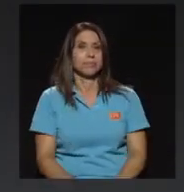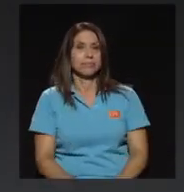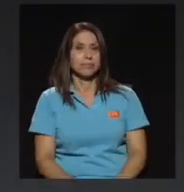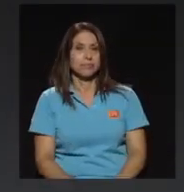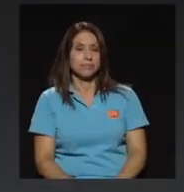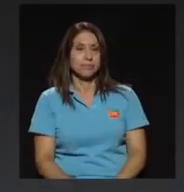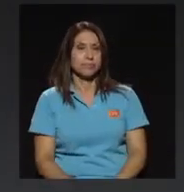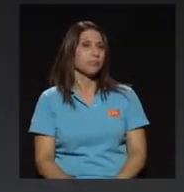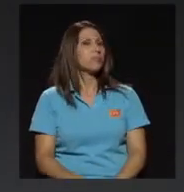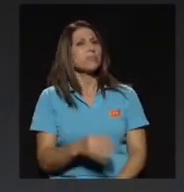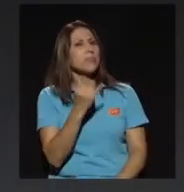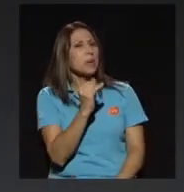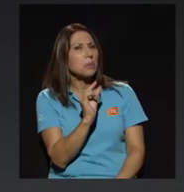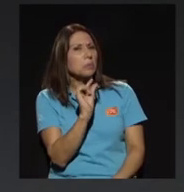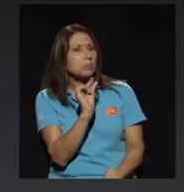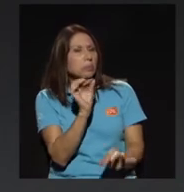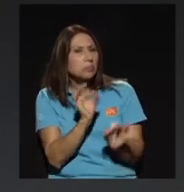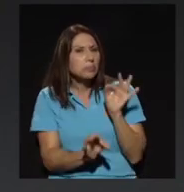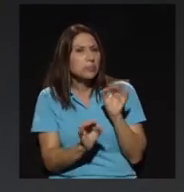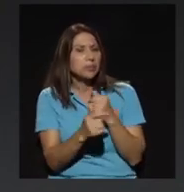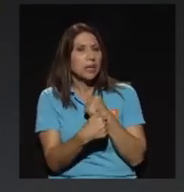minuto, doña Marcela.